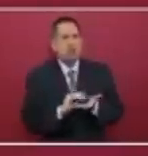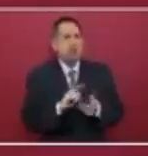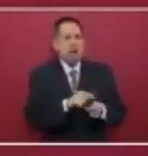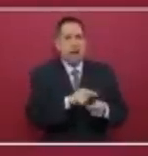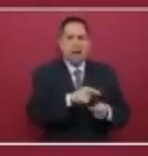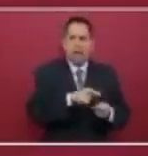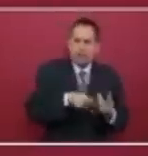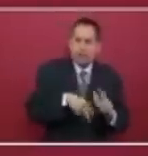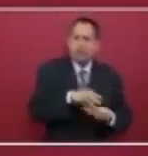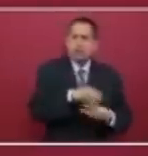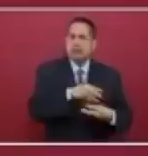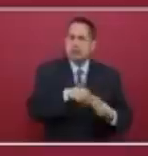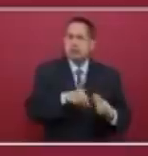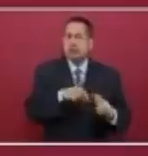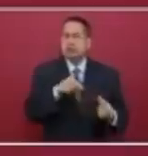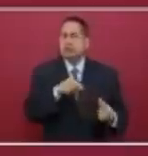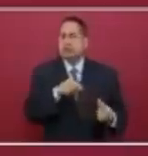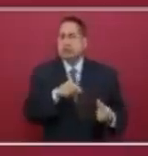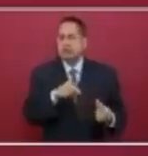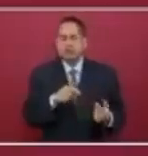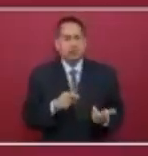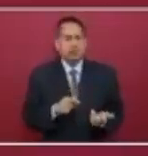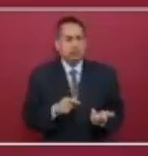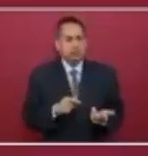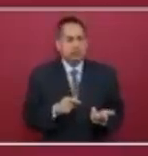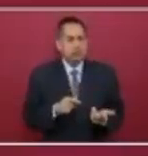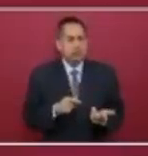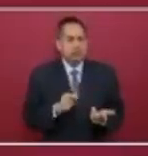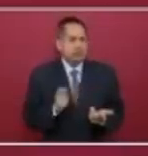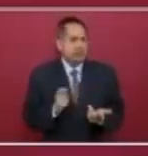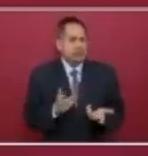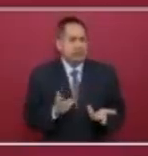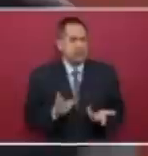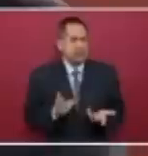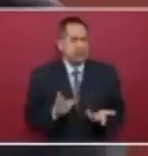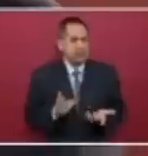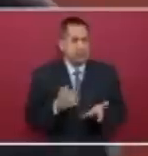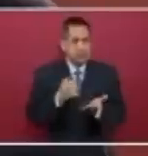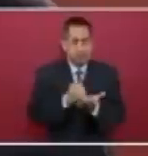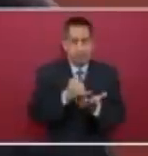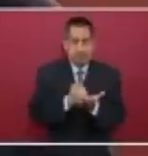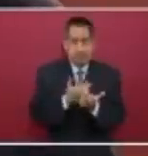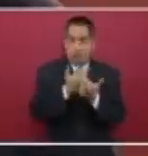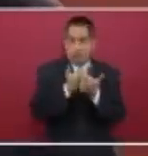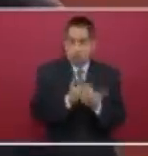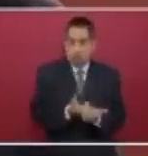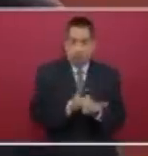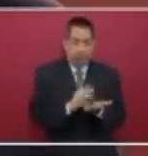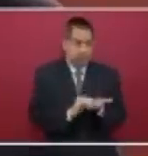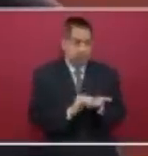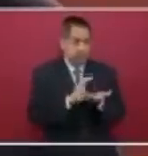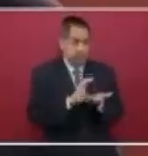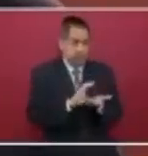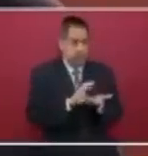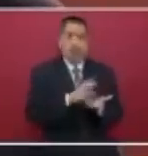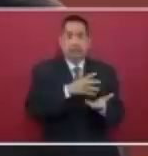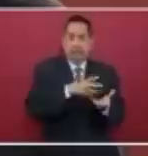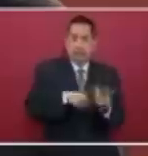qué tenga más recursos disponibles